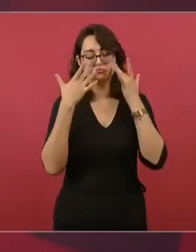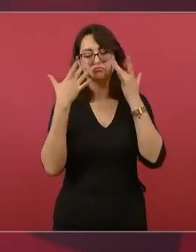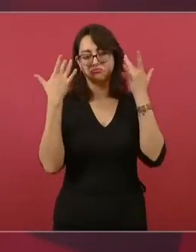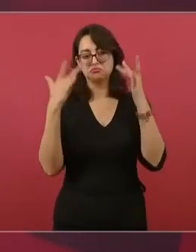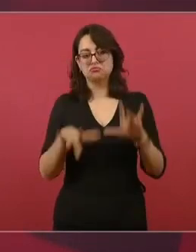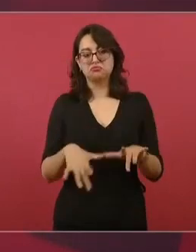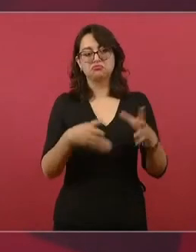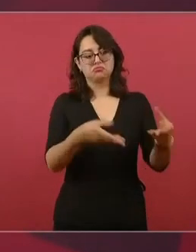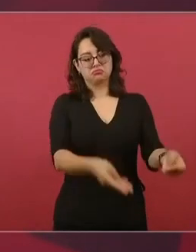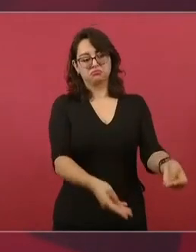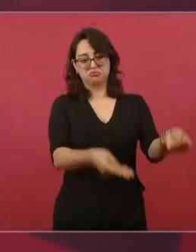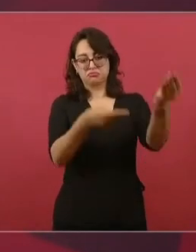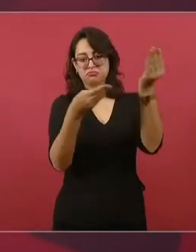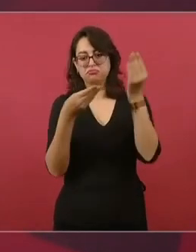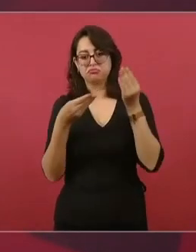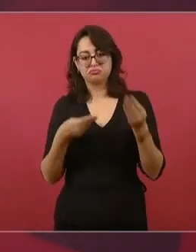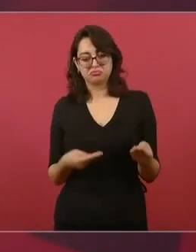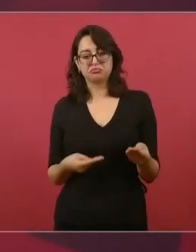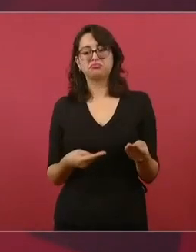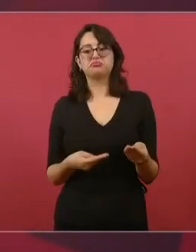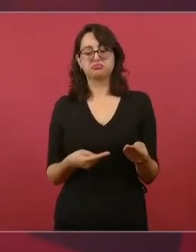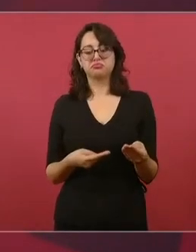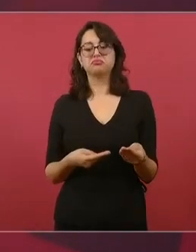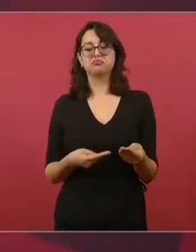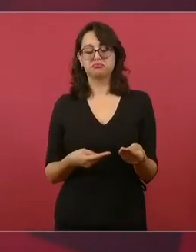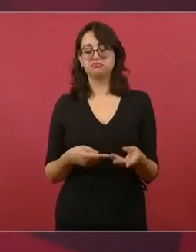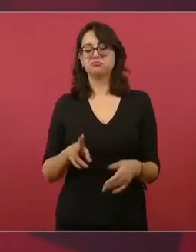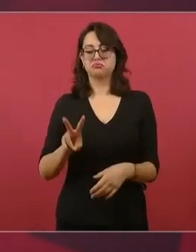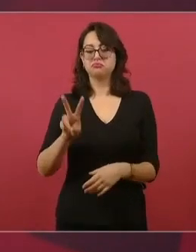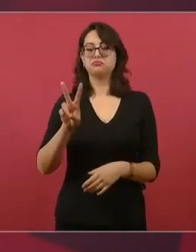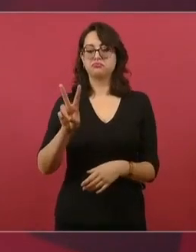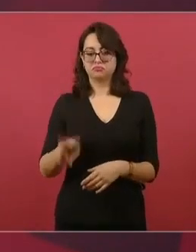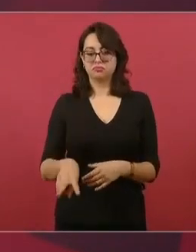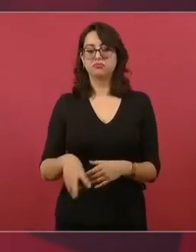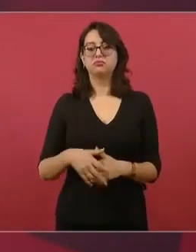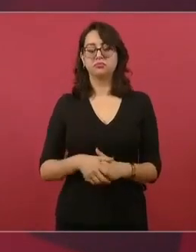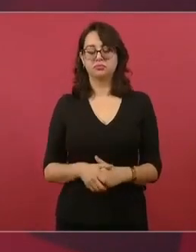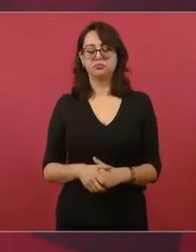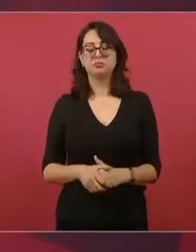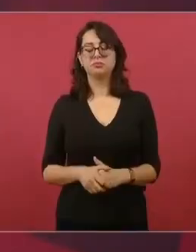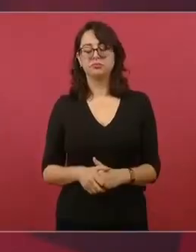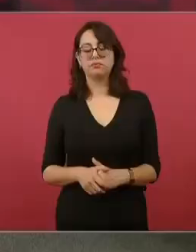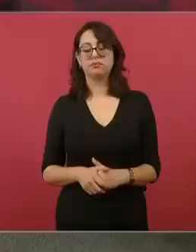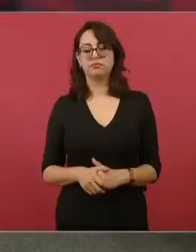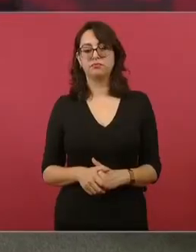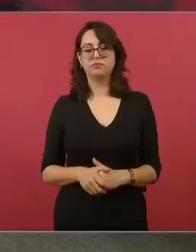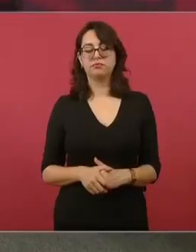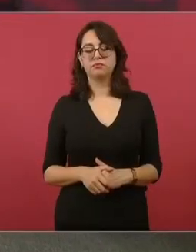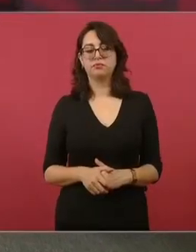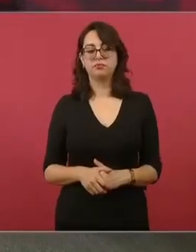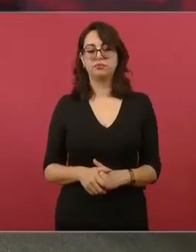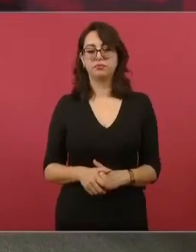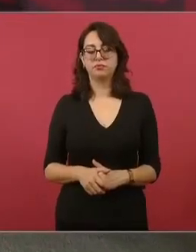su renuncia el secretario de Gobernación, Adán Augusto López